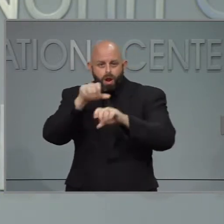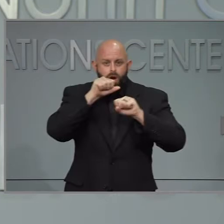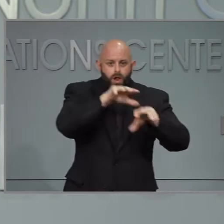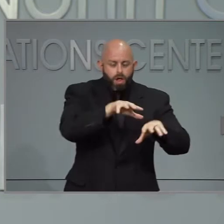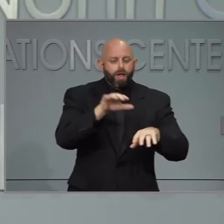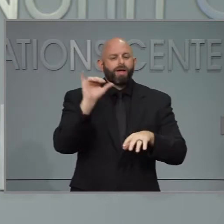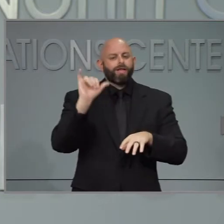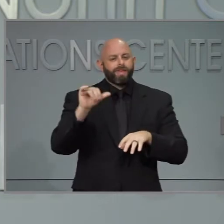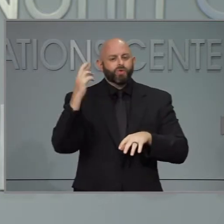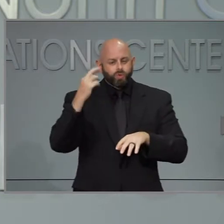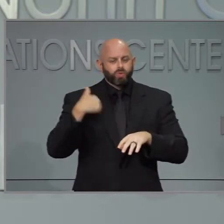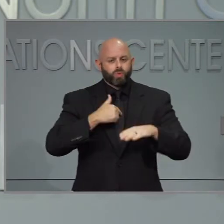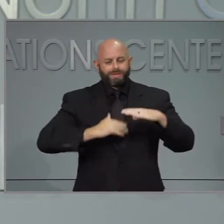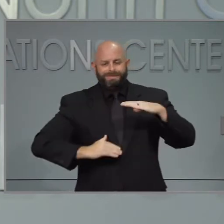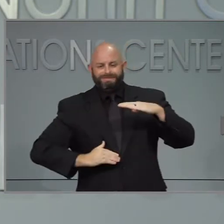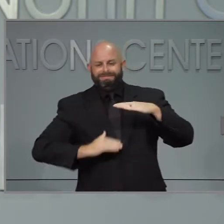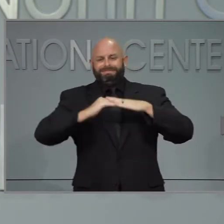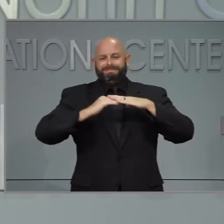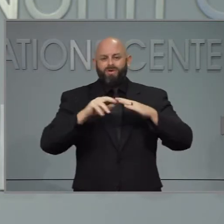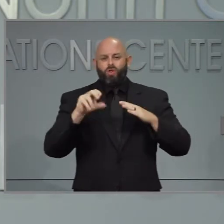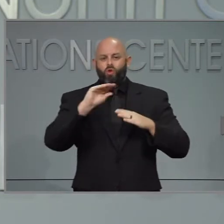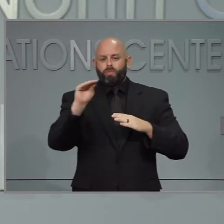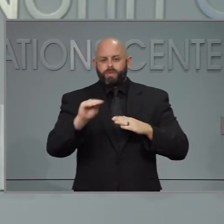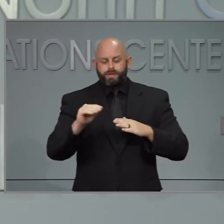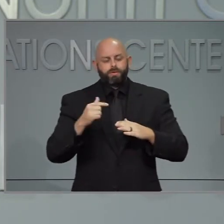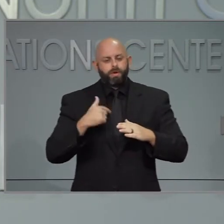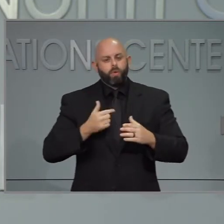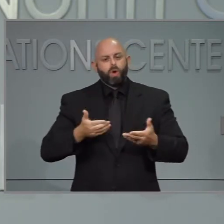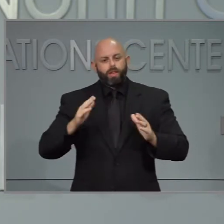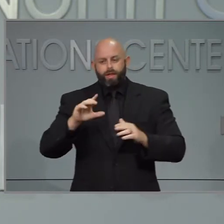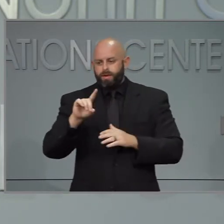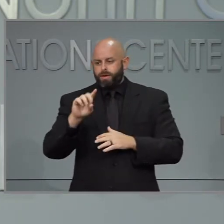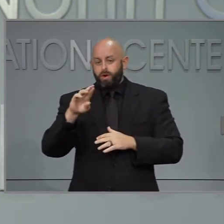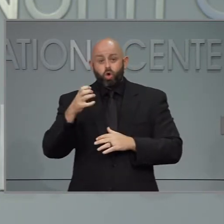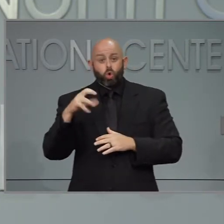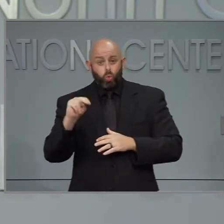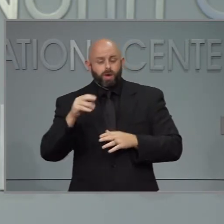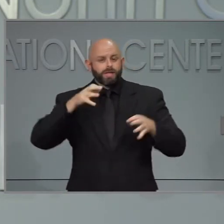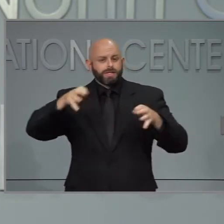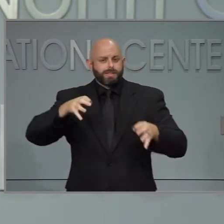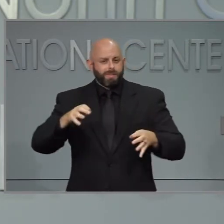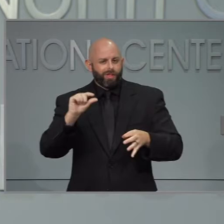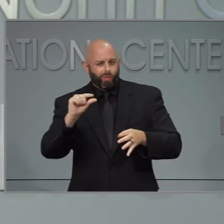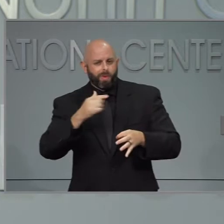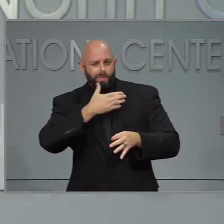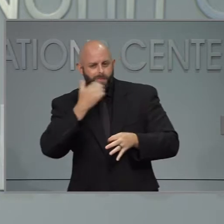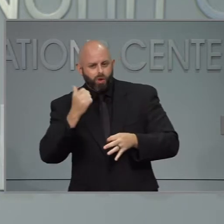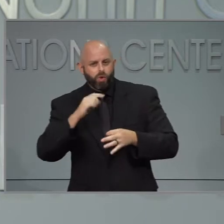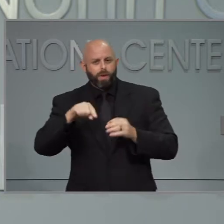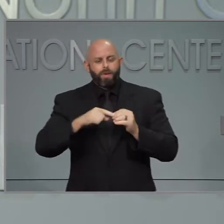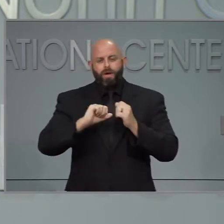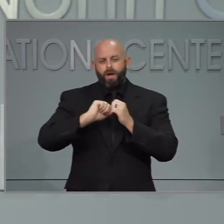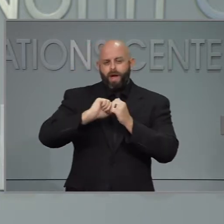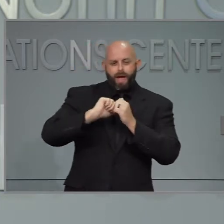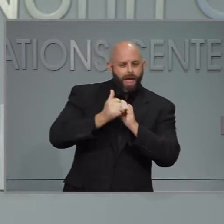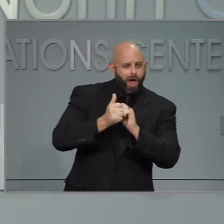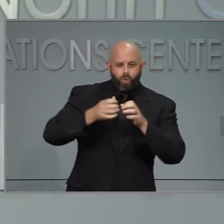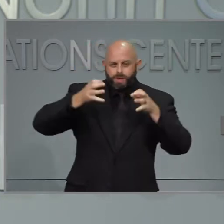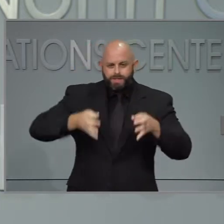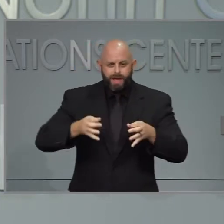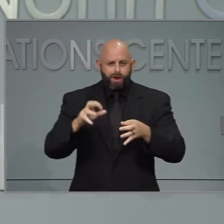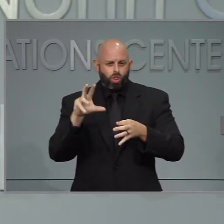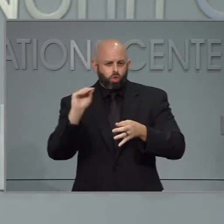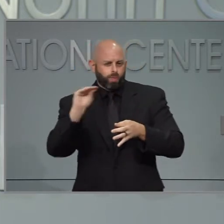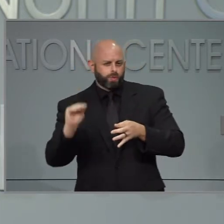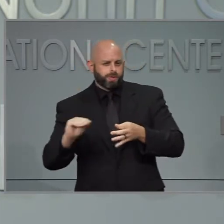esa capacidad se limitó a 30%. Voy a permitir que la doctora Cohen explique cómo llegaron a esa